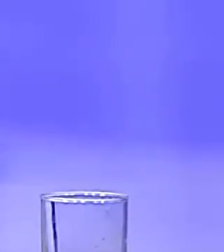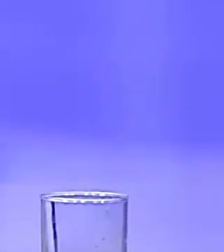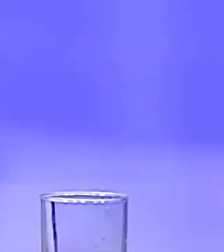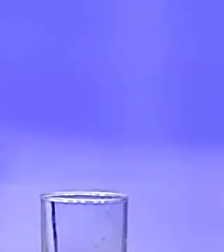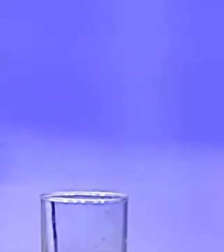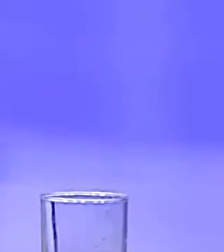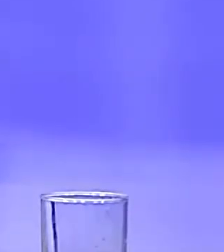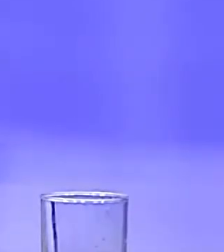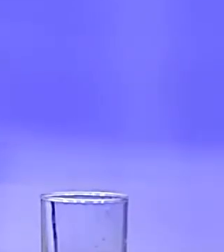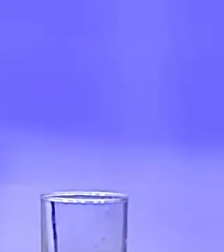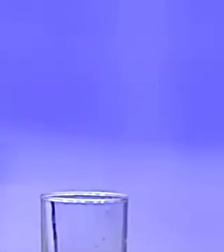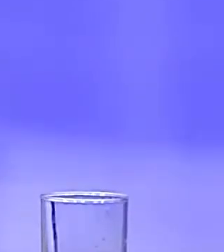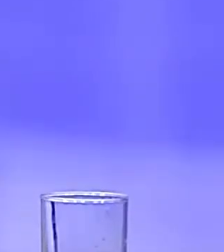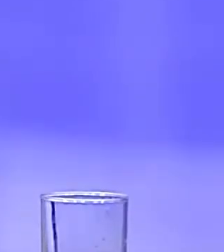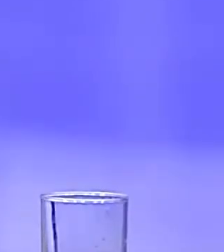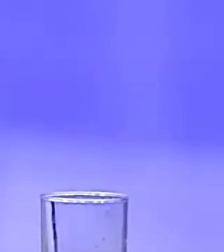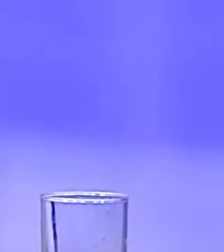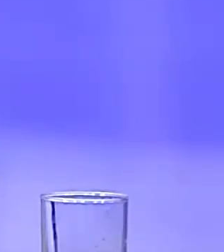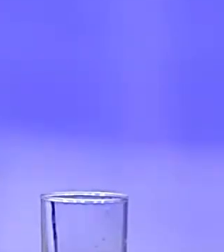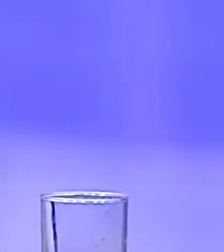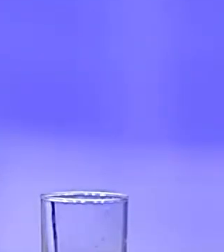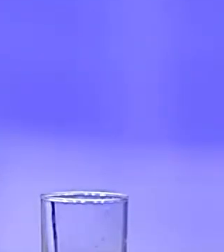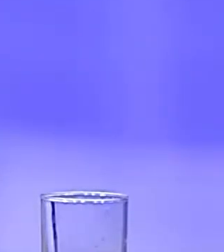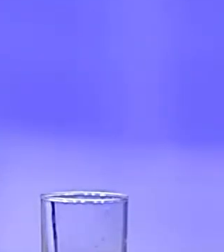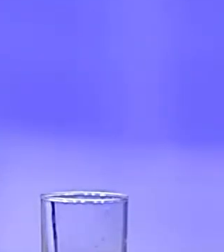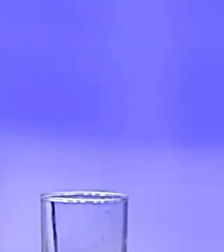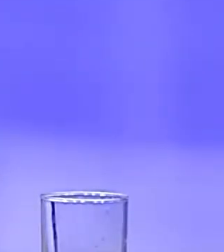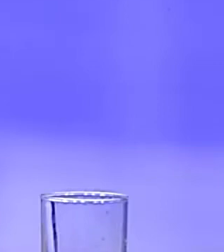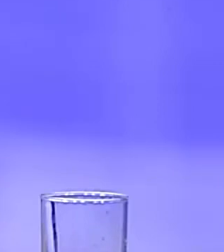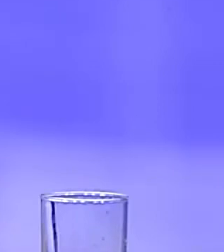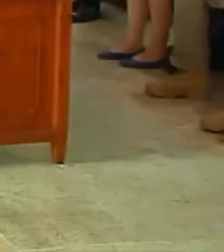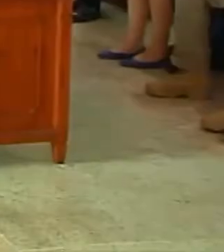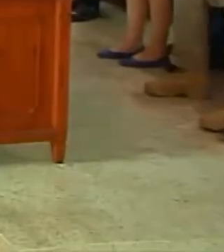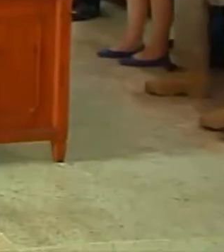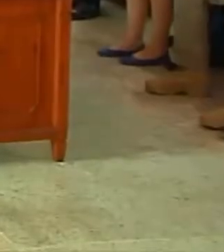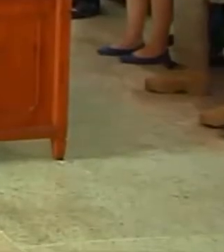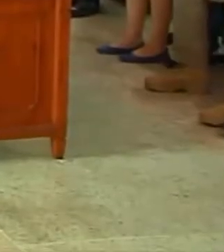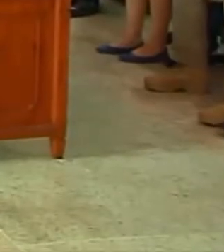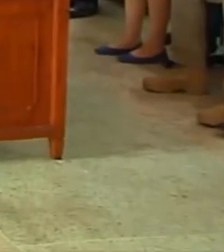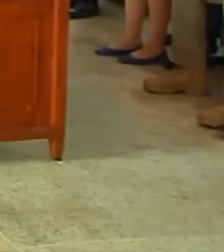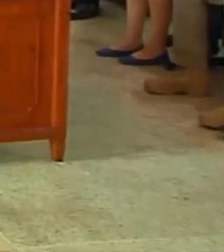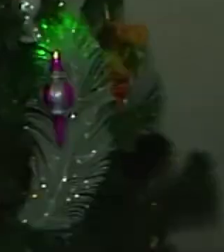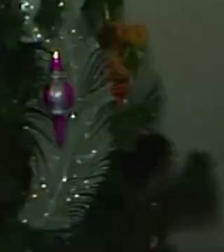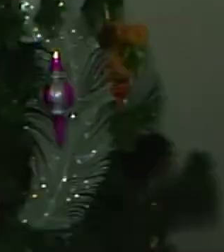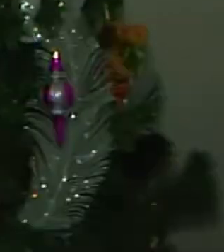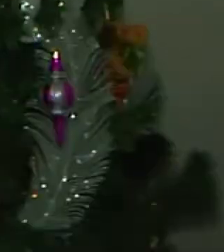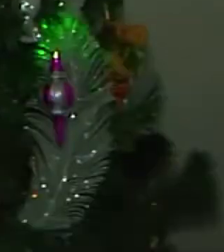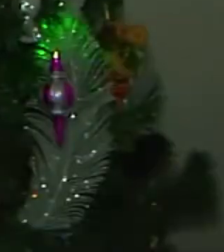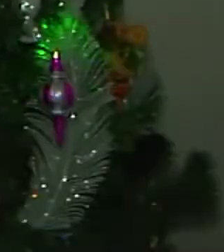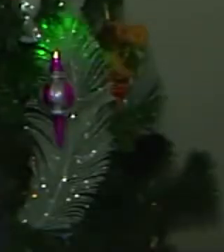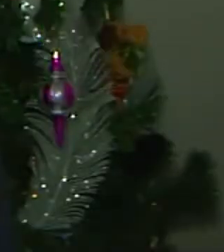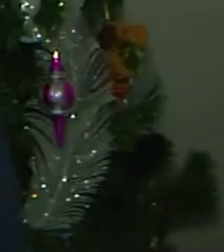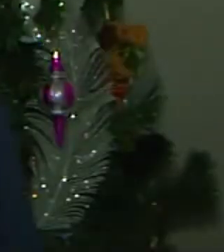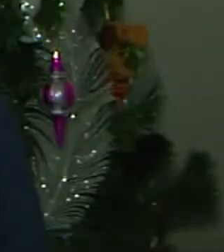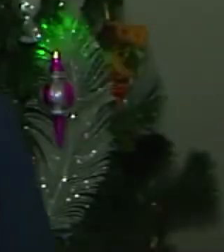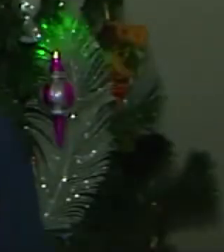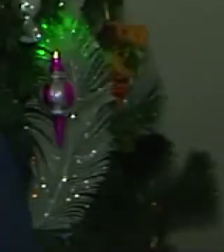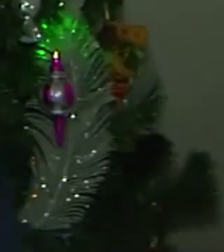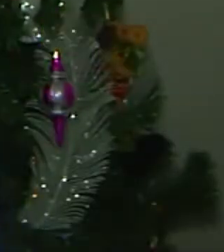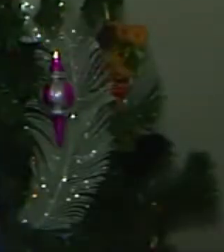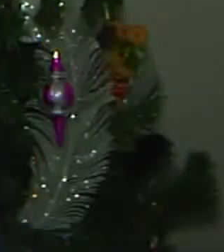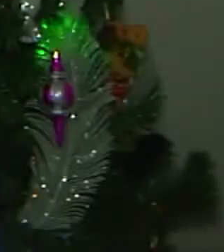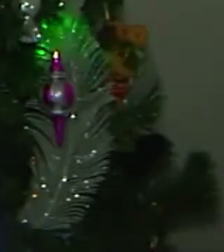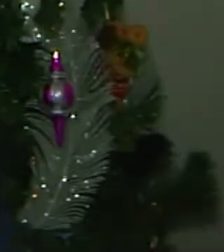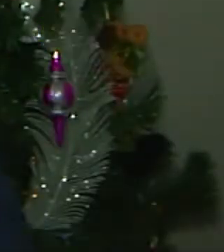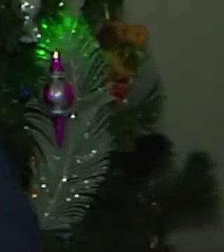un informe que nos preparó nuestro periodista Heider Logato. El diputado conservador del Norte de Santander, César Lindarte,